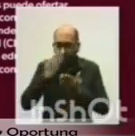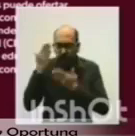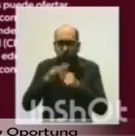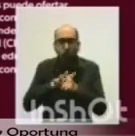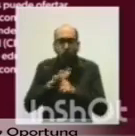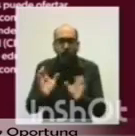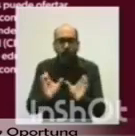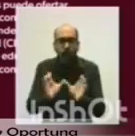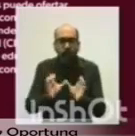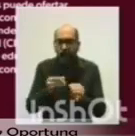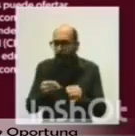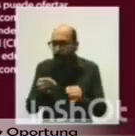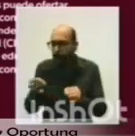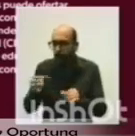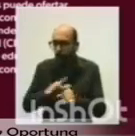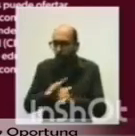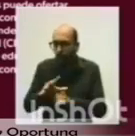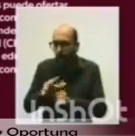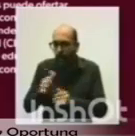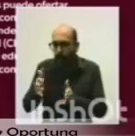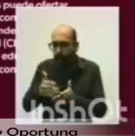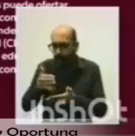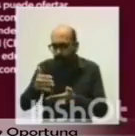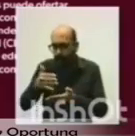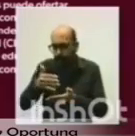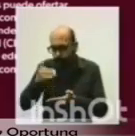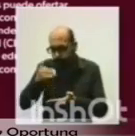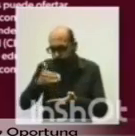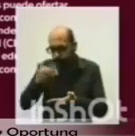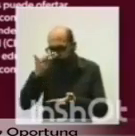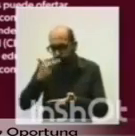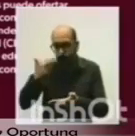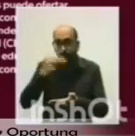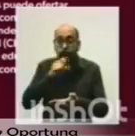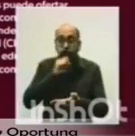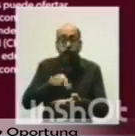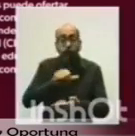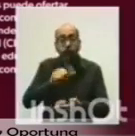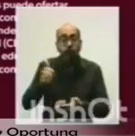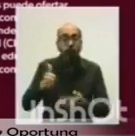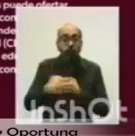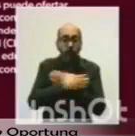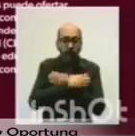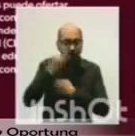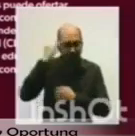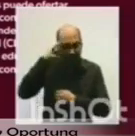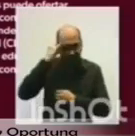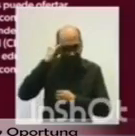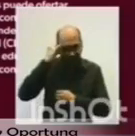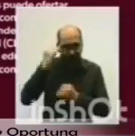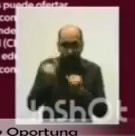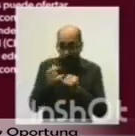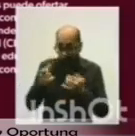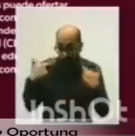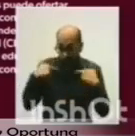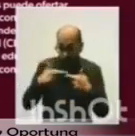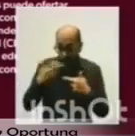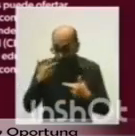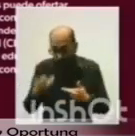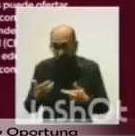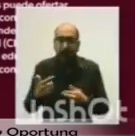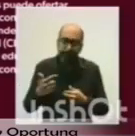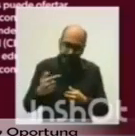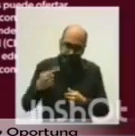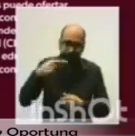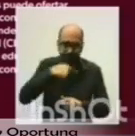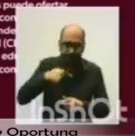bueno, en fin, algunas otras cuestiones. Aquellos que van para educación indígena, pues un examen sobre la lengua, una de las cuatro lenguas